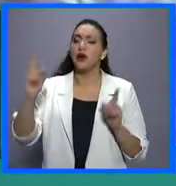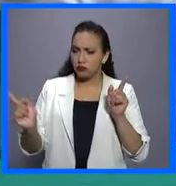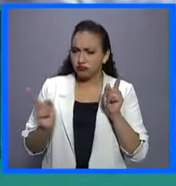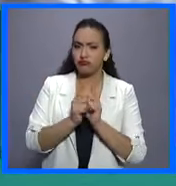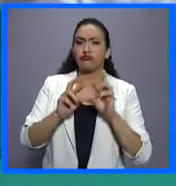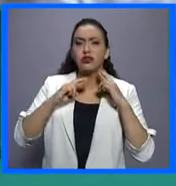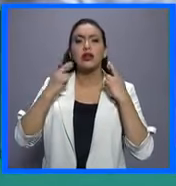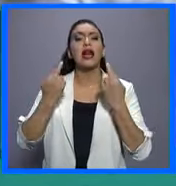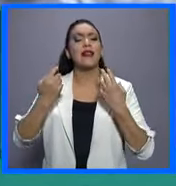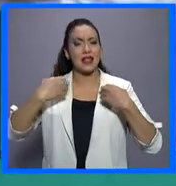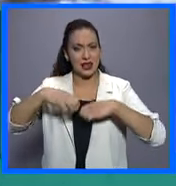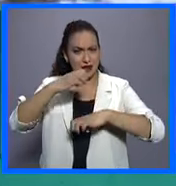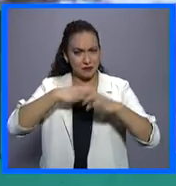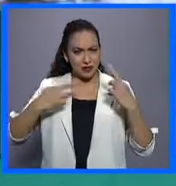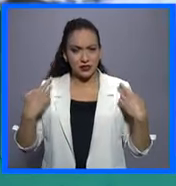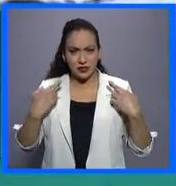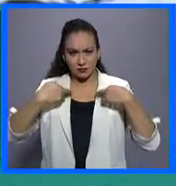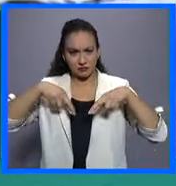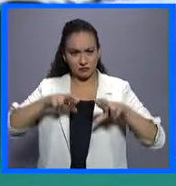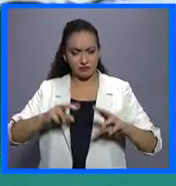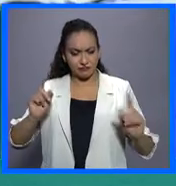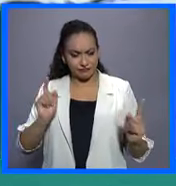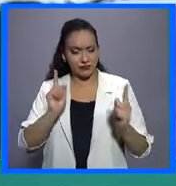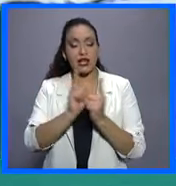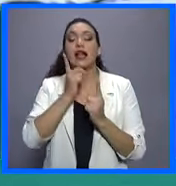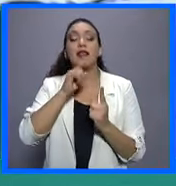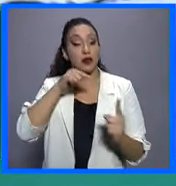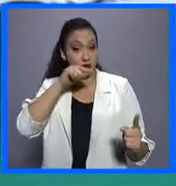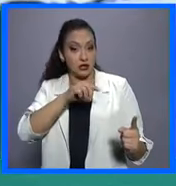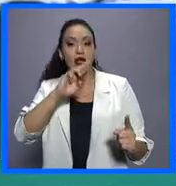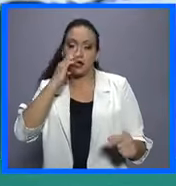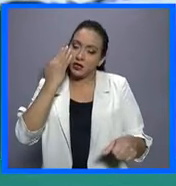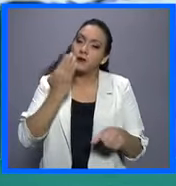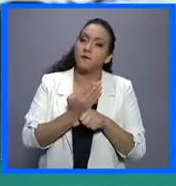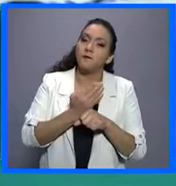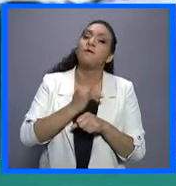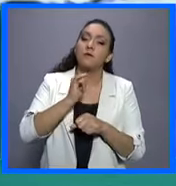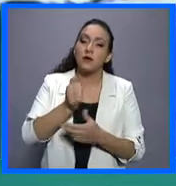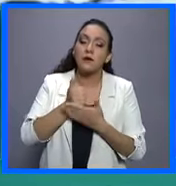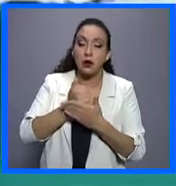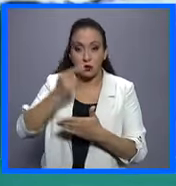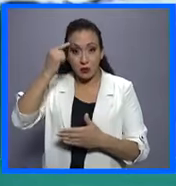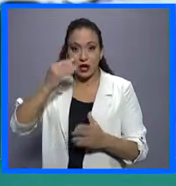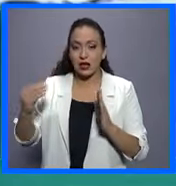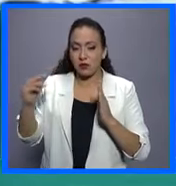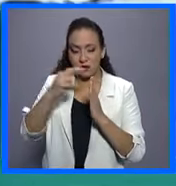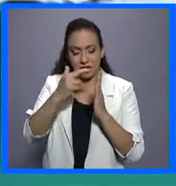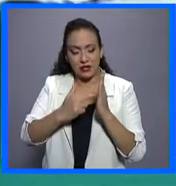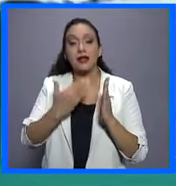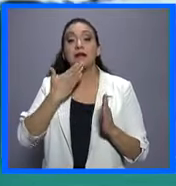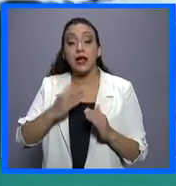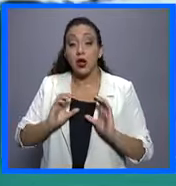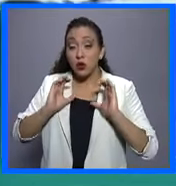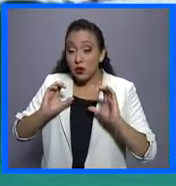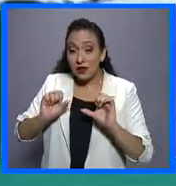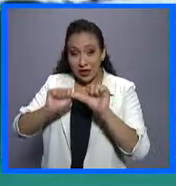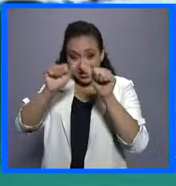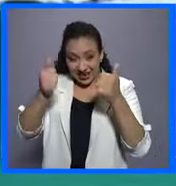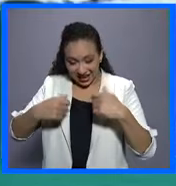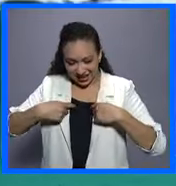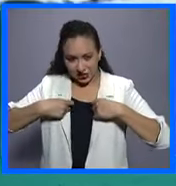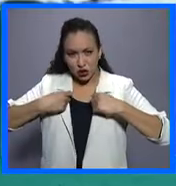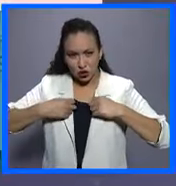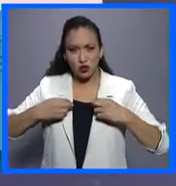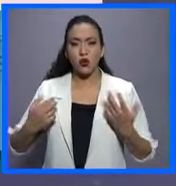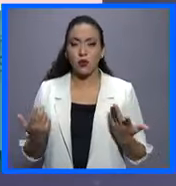con representantes de la empresa, que asumió su responsabilidad y se comprometió a mejorar sus protocolos para cuidar que vendedores terceros en